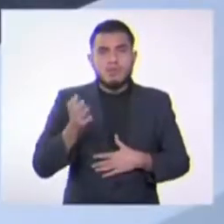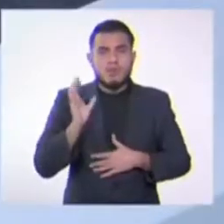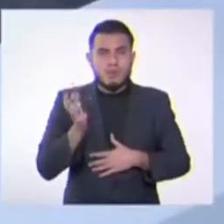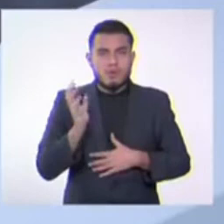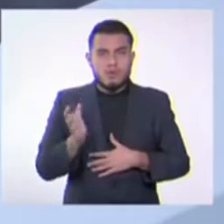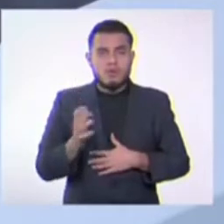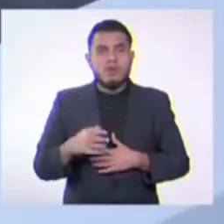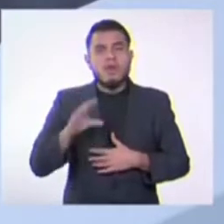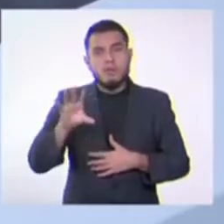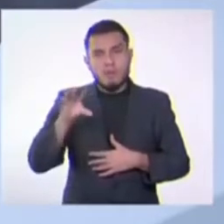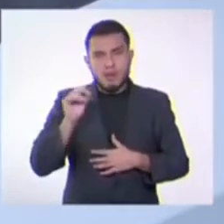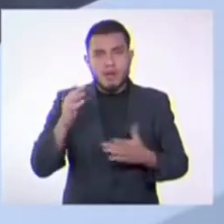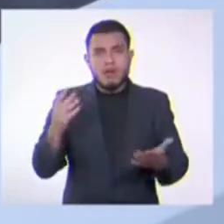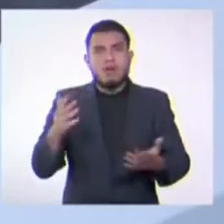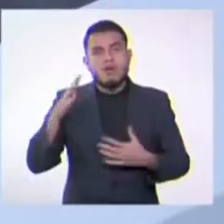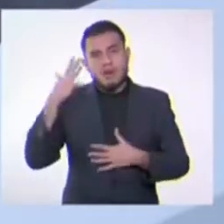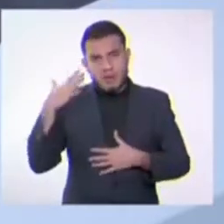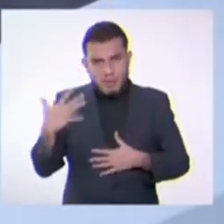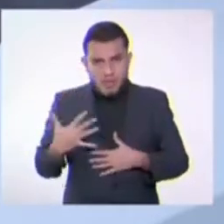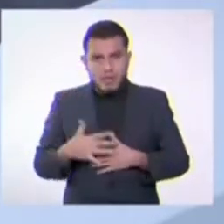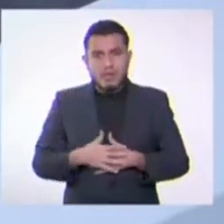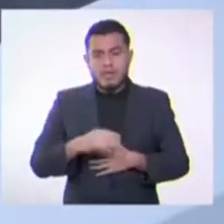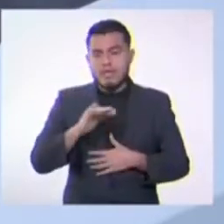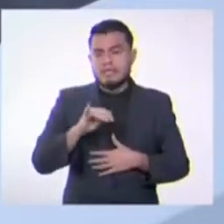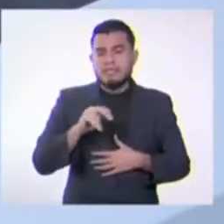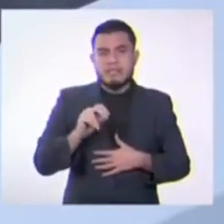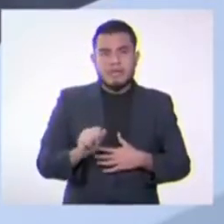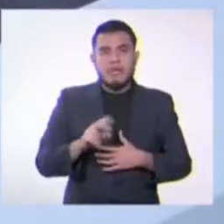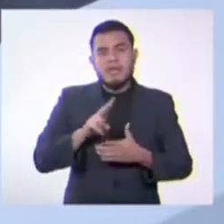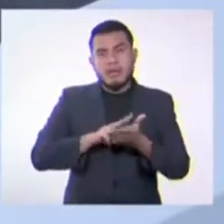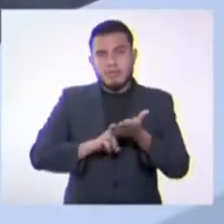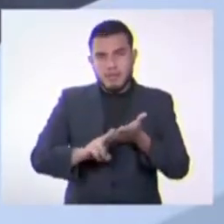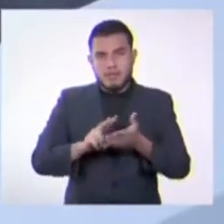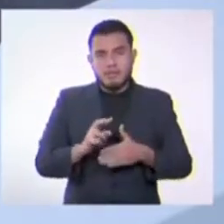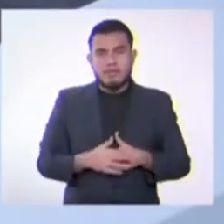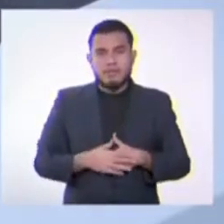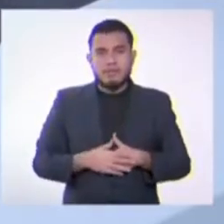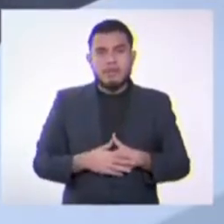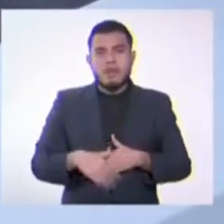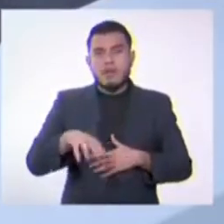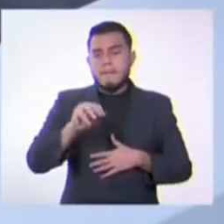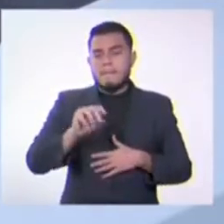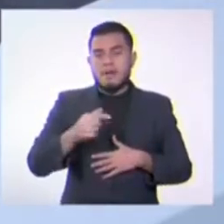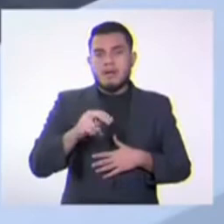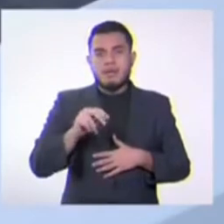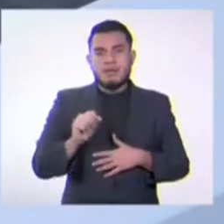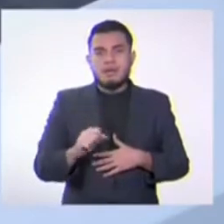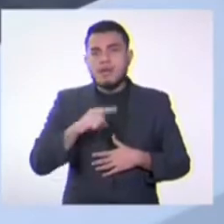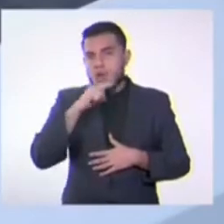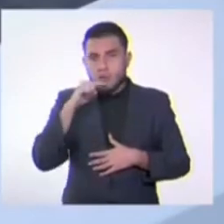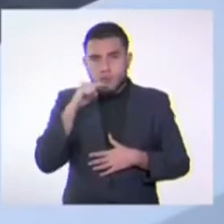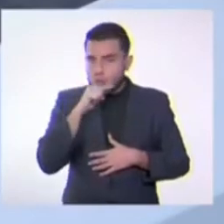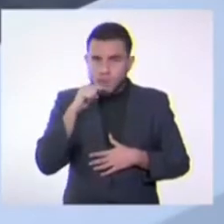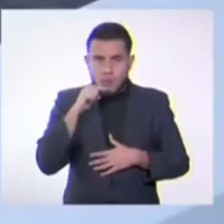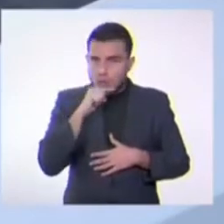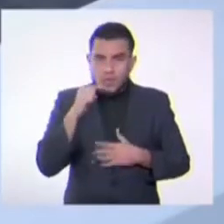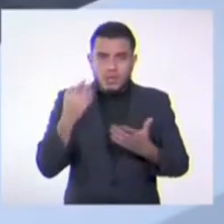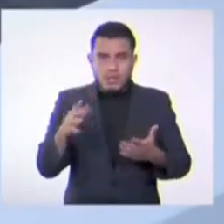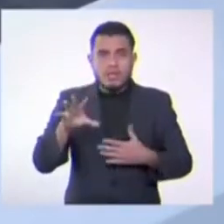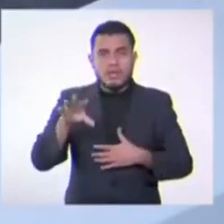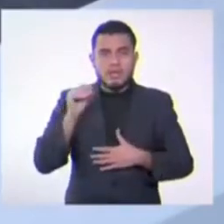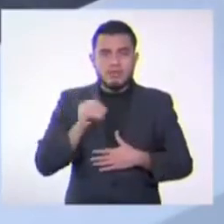el blanco, el amarillo, el cian, el verde, el magenta, el rojo y el